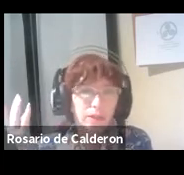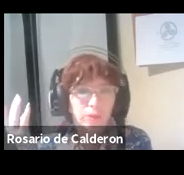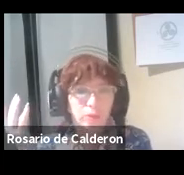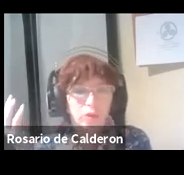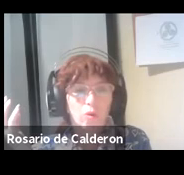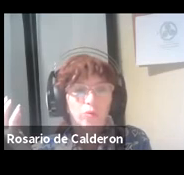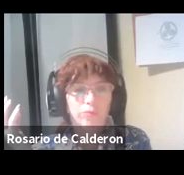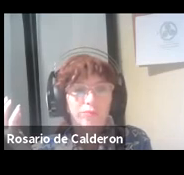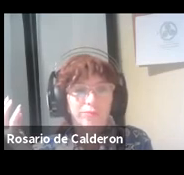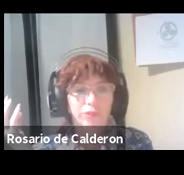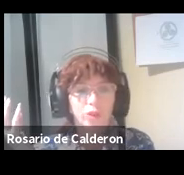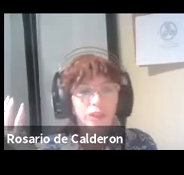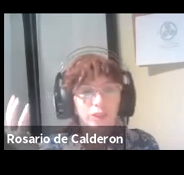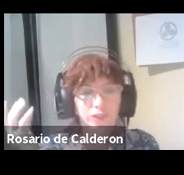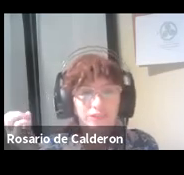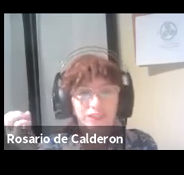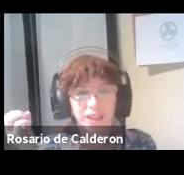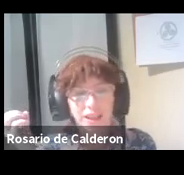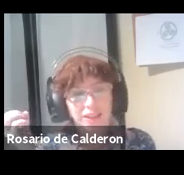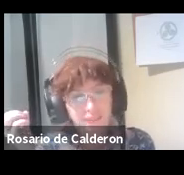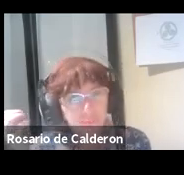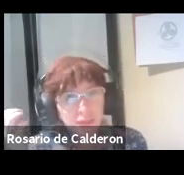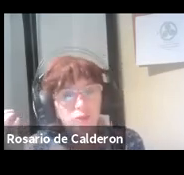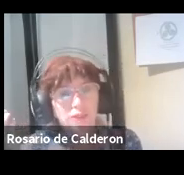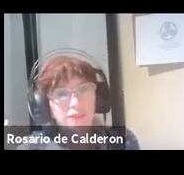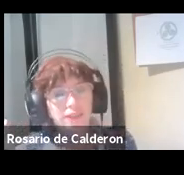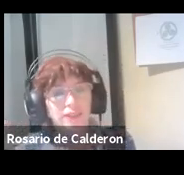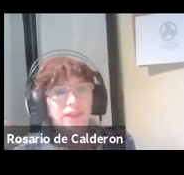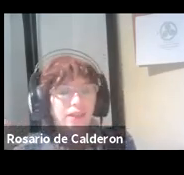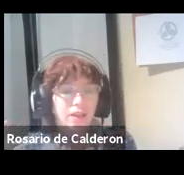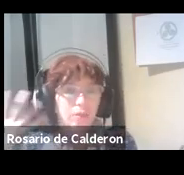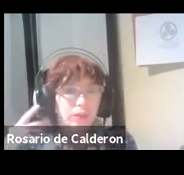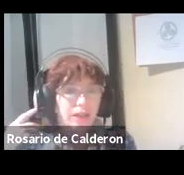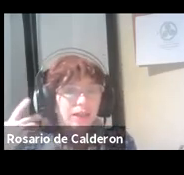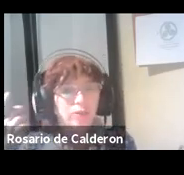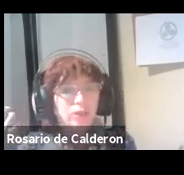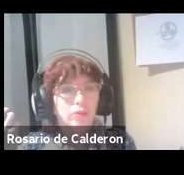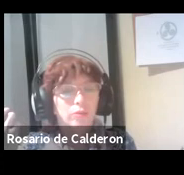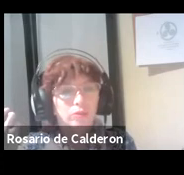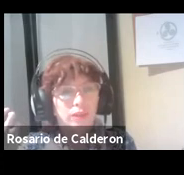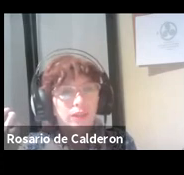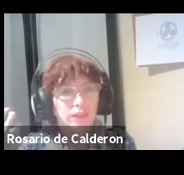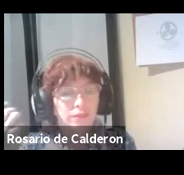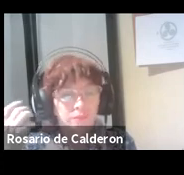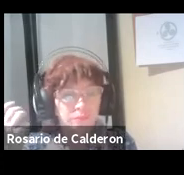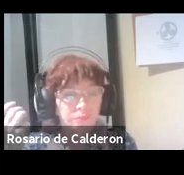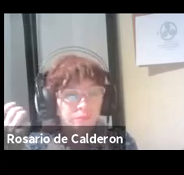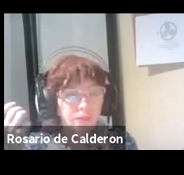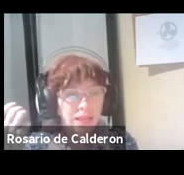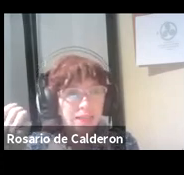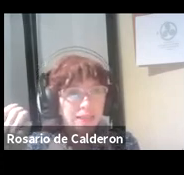nunca escuchó un sonido sin embargo se siente porque el resto de sus